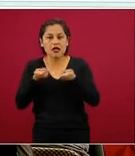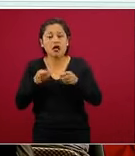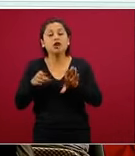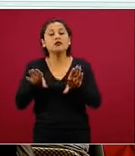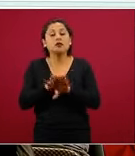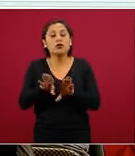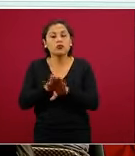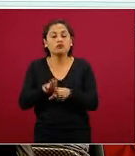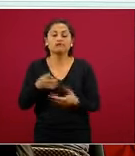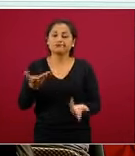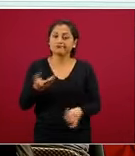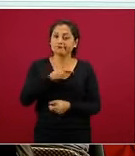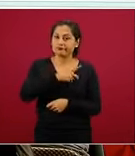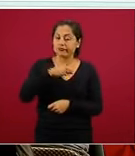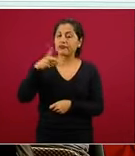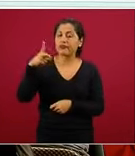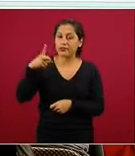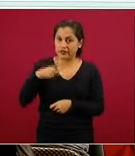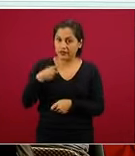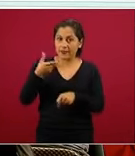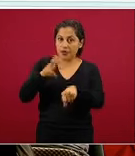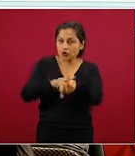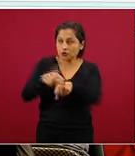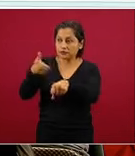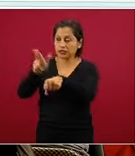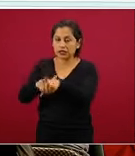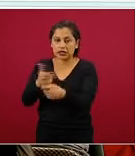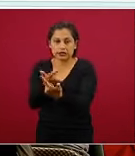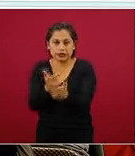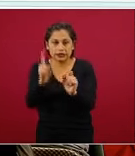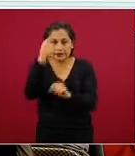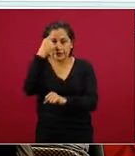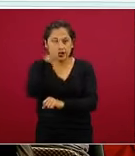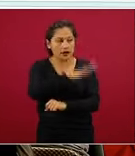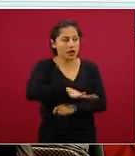no haya nadie que se quede sin atención médica.